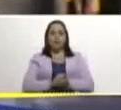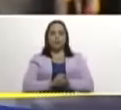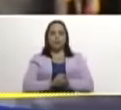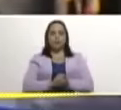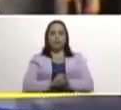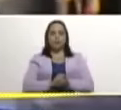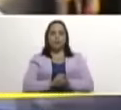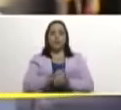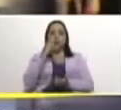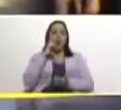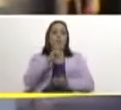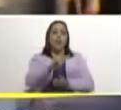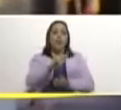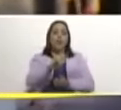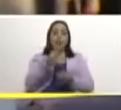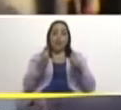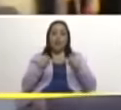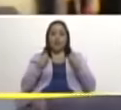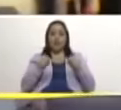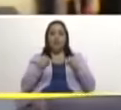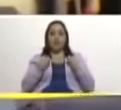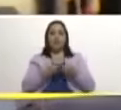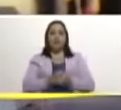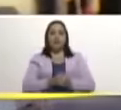Cuando uno ve la vida